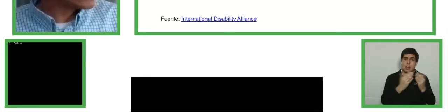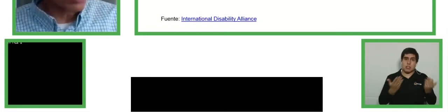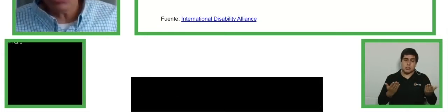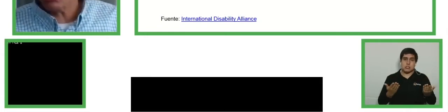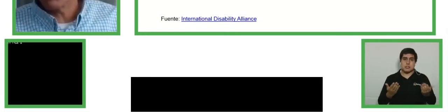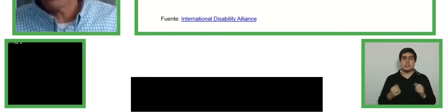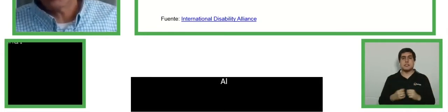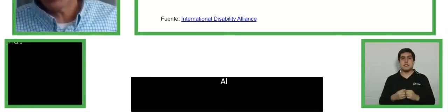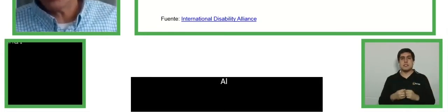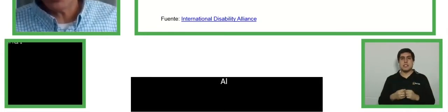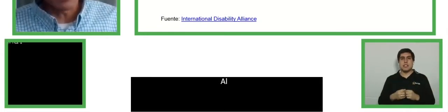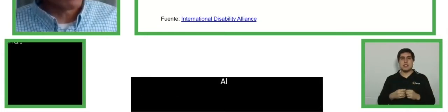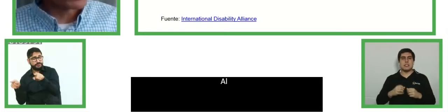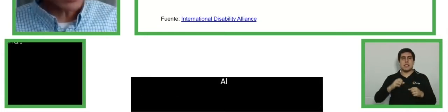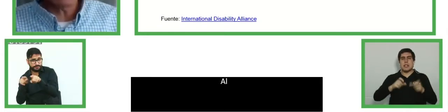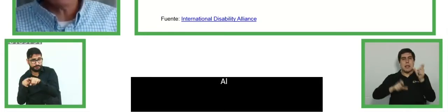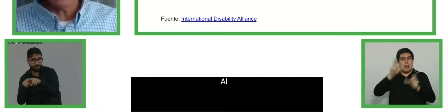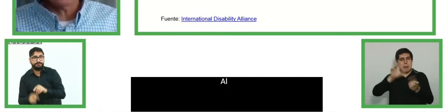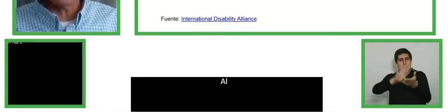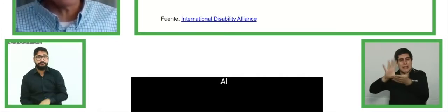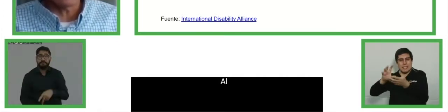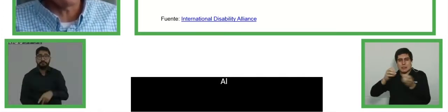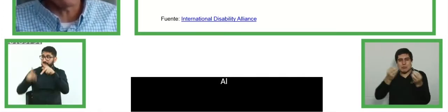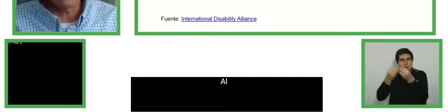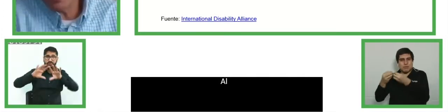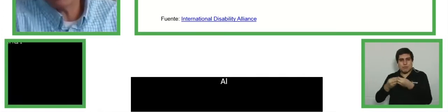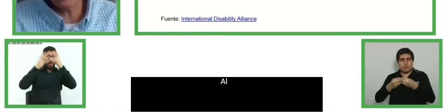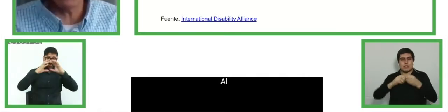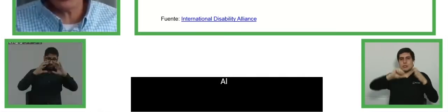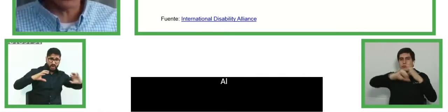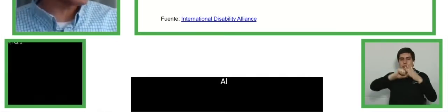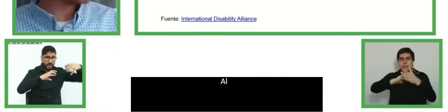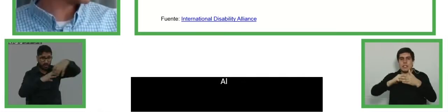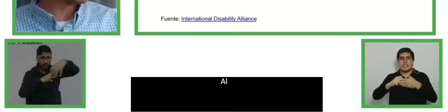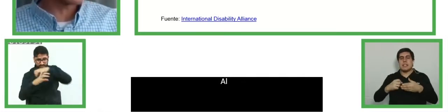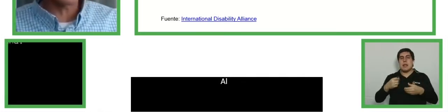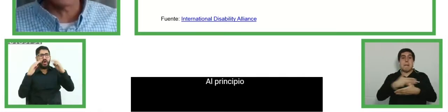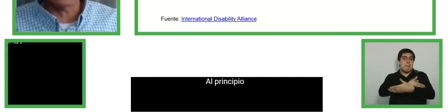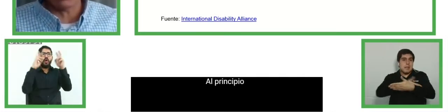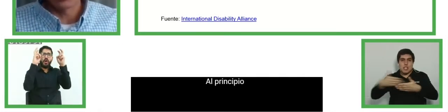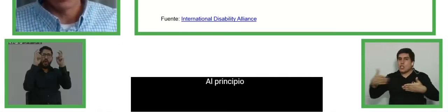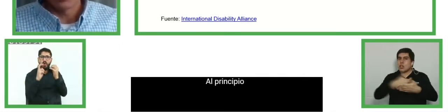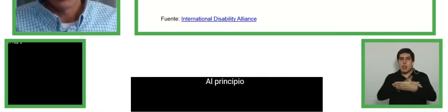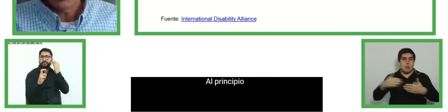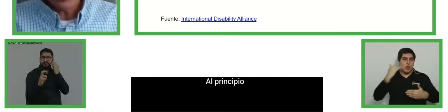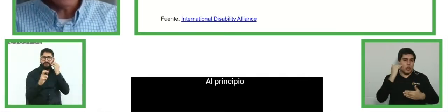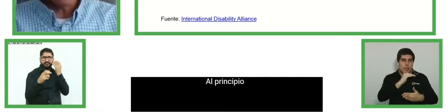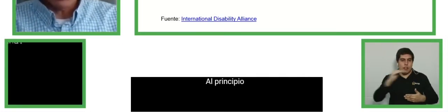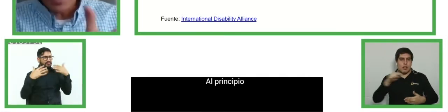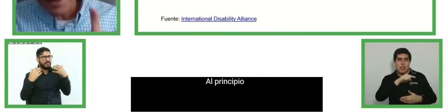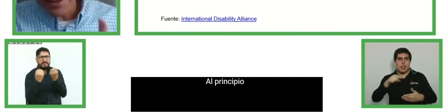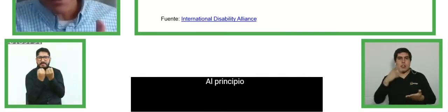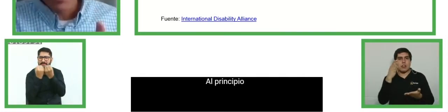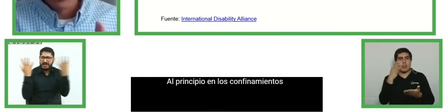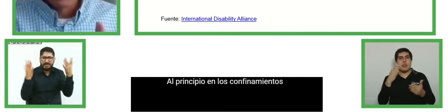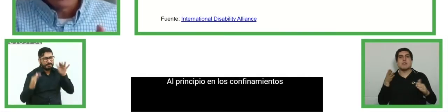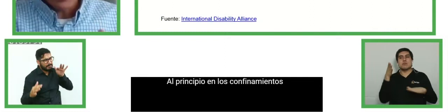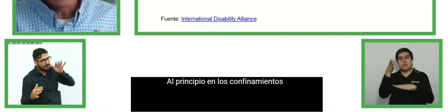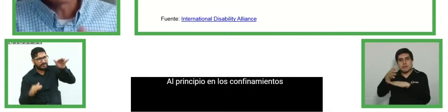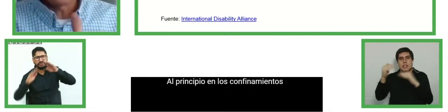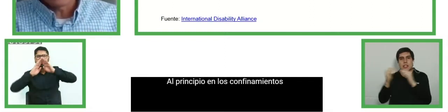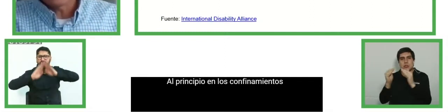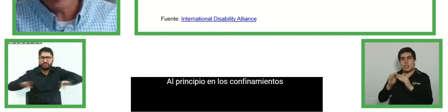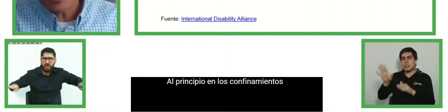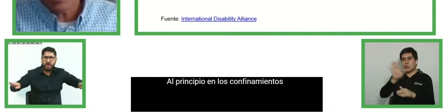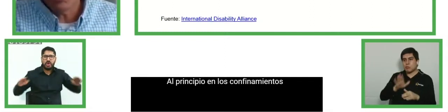cuando ha habido todos los confinamientos y en muchísimos países, cientos de miles de niños, millones de niños, han tenido que ir a casa